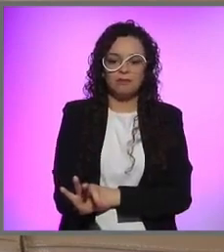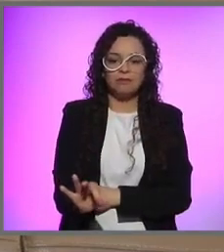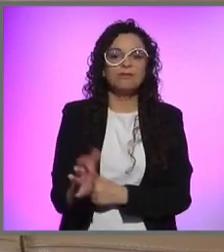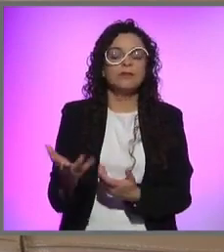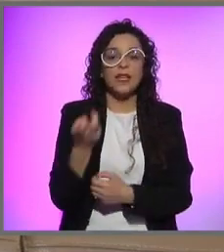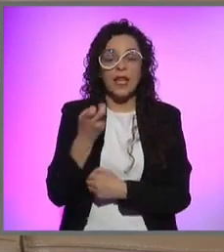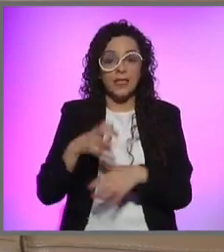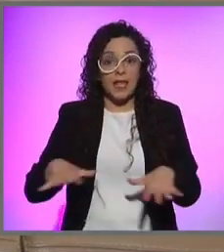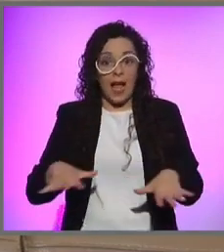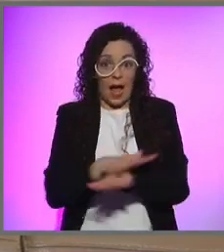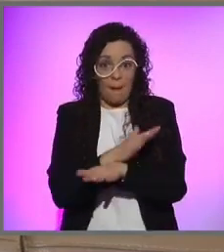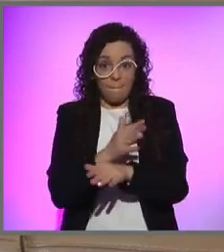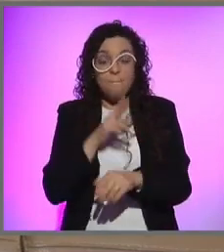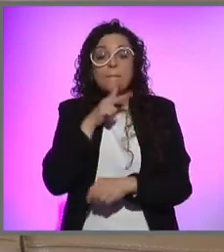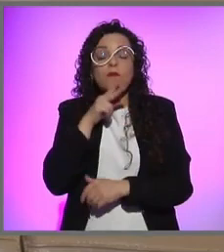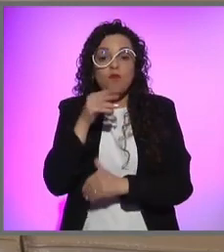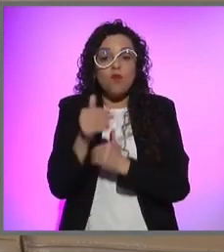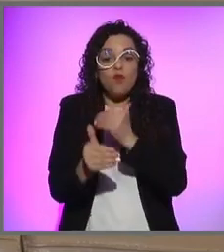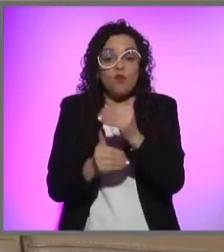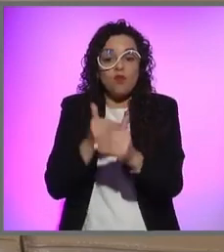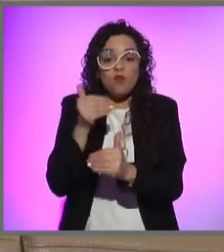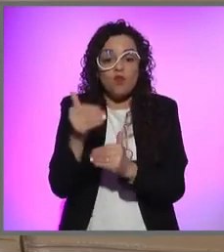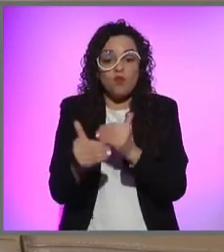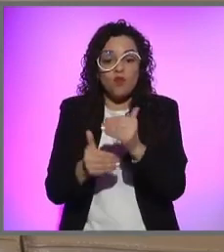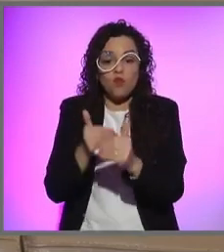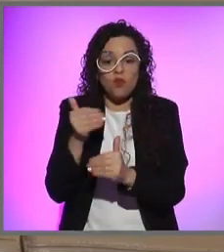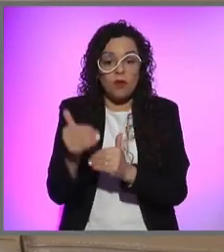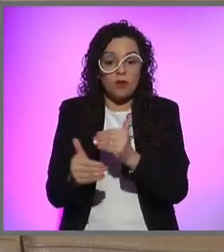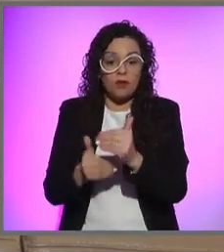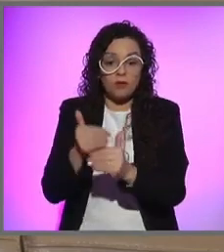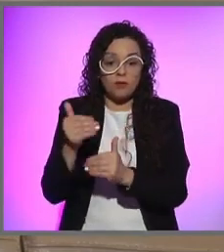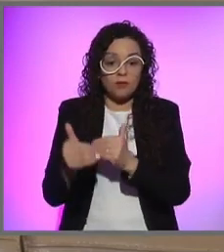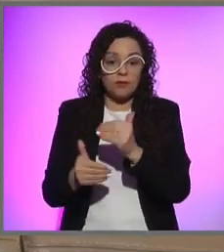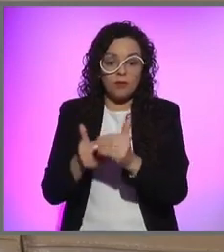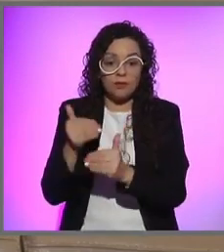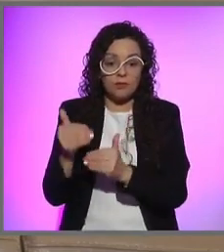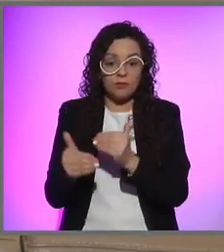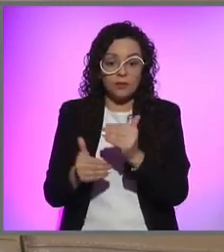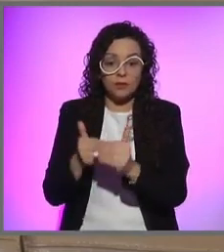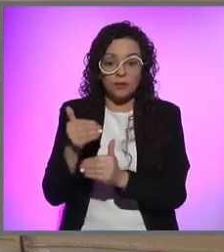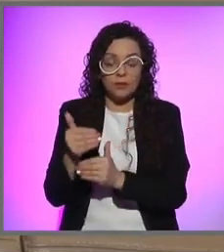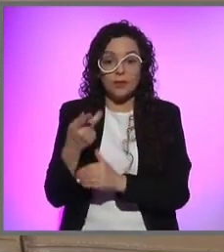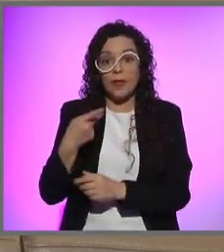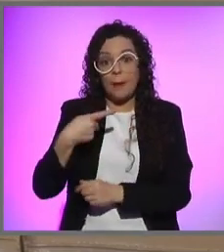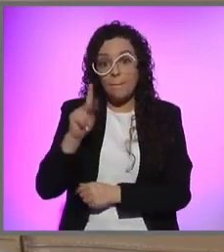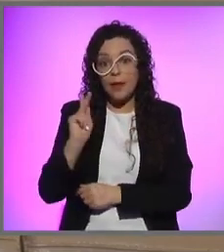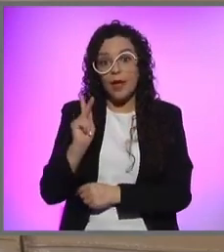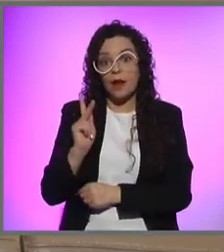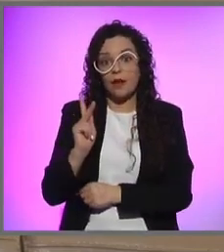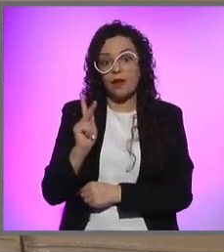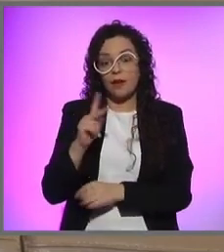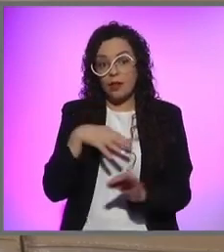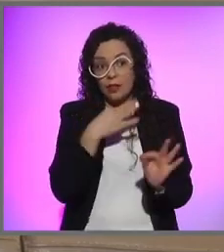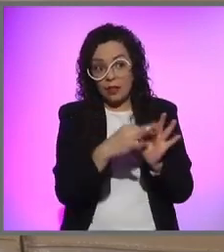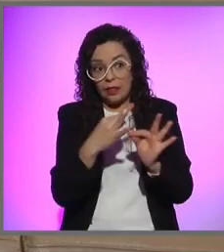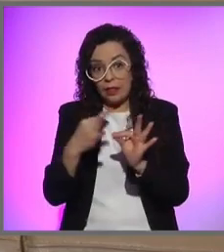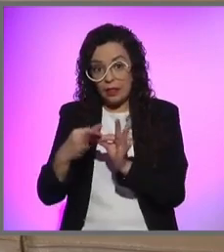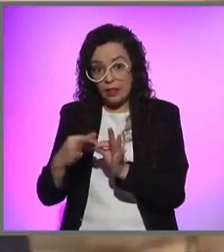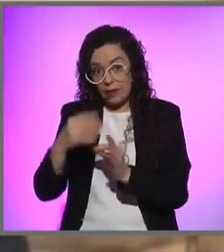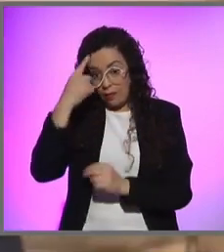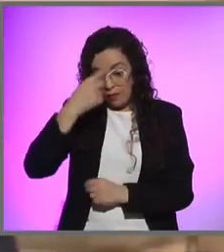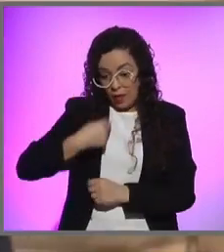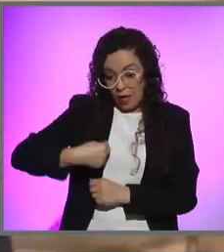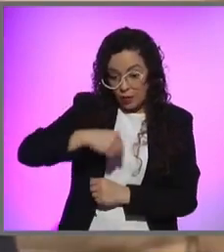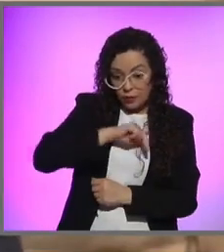este cambio no ha sido muchas veces todo lo propicio que hubiéramos esperado. Ha tenido muchas luces, pero ha tenido muchas